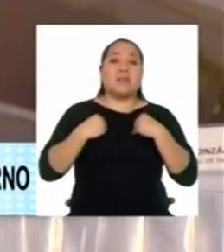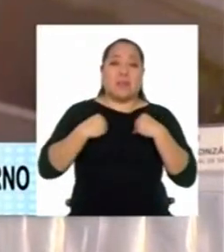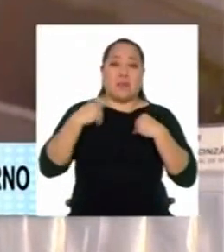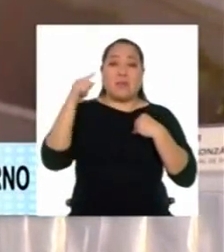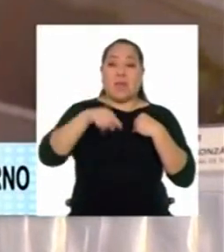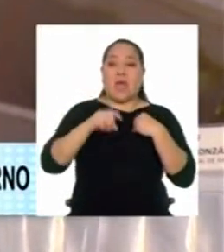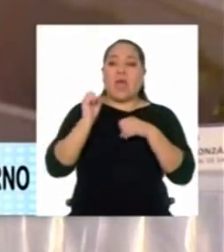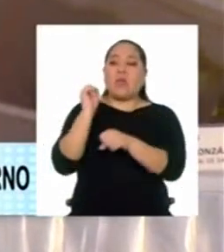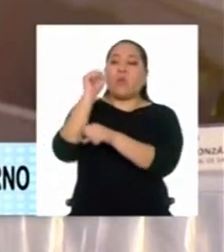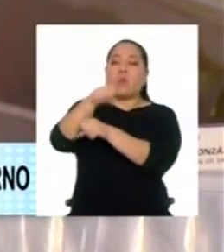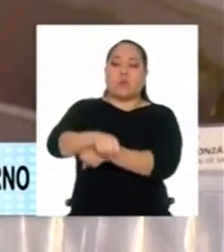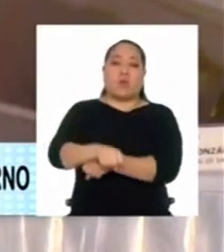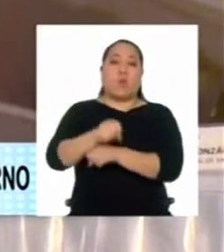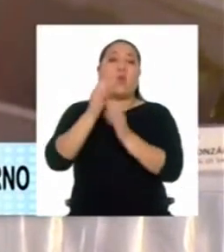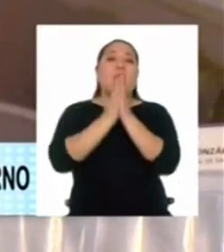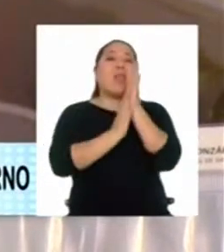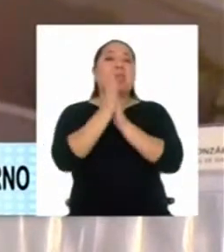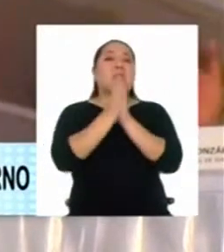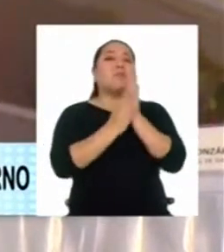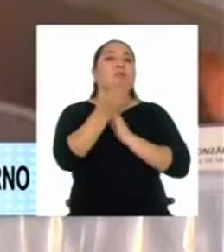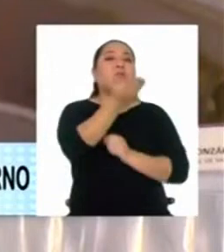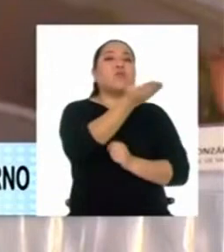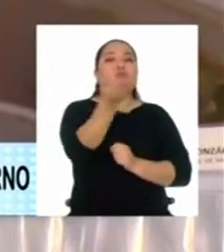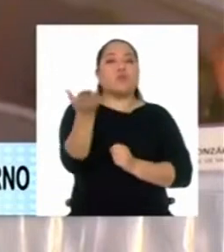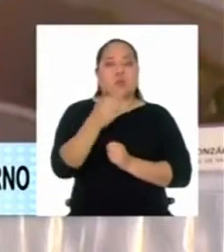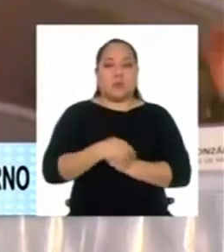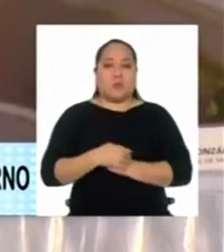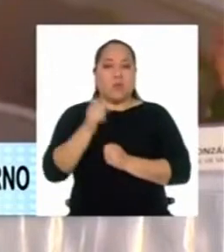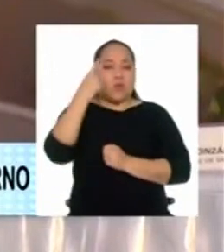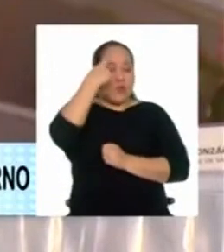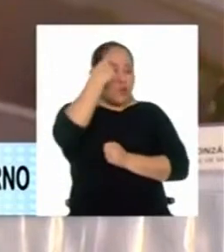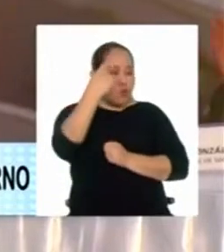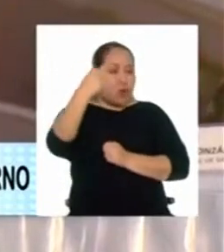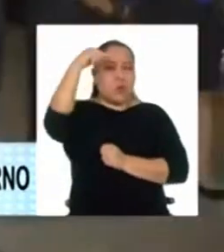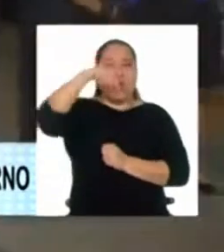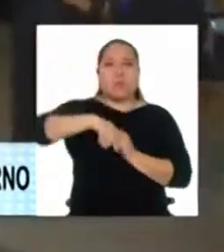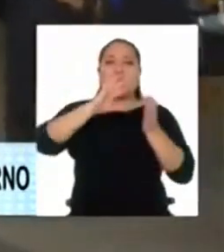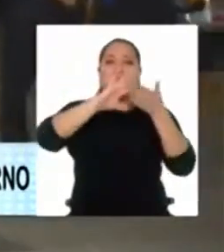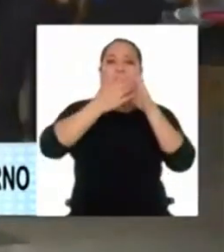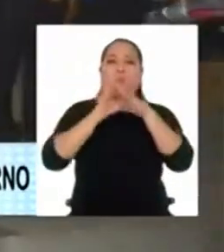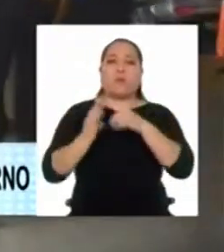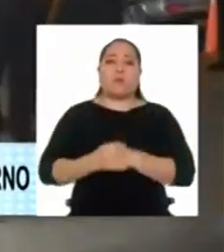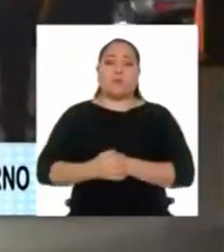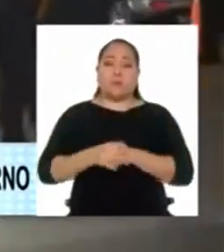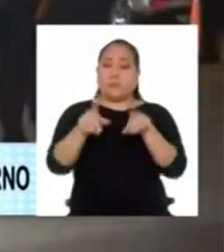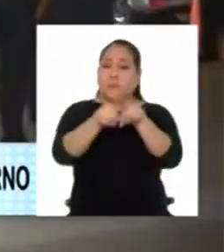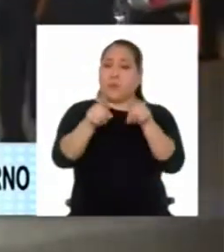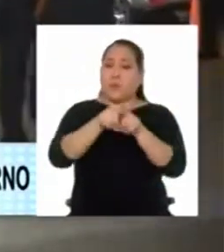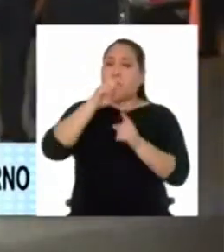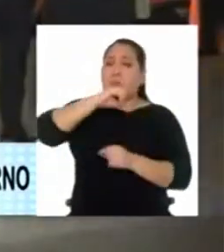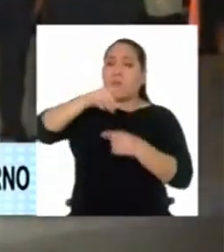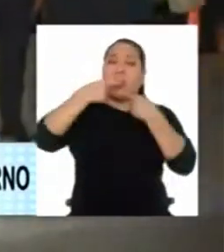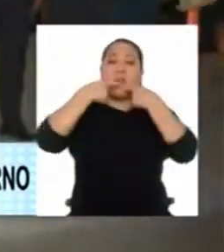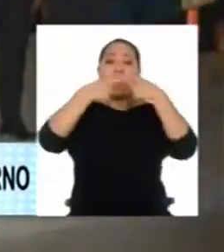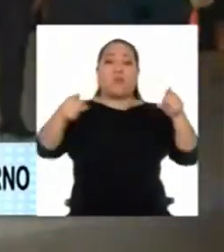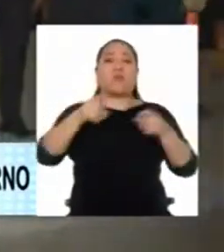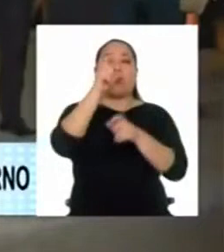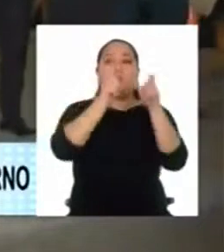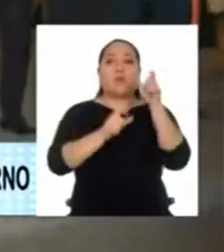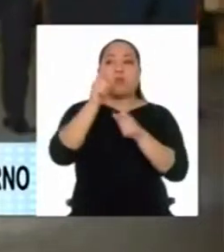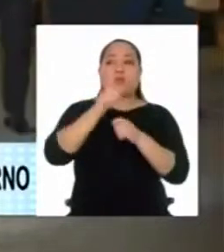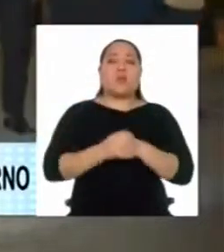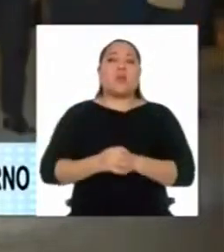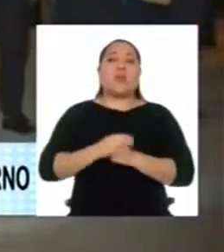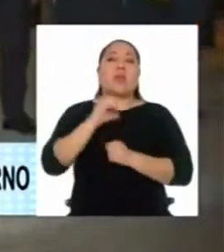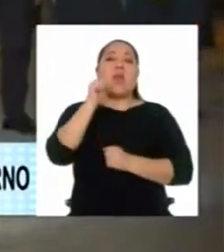sido derrotados por la voluntad de ustedes, por el sueño de este pueblo. También se refirió al anuncio de parlamentarios de